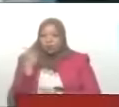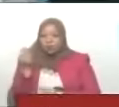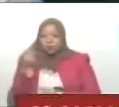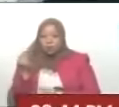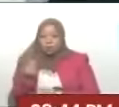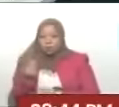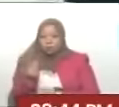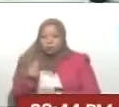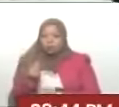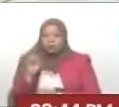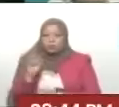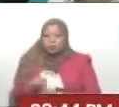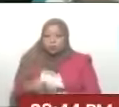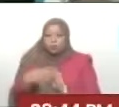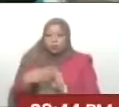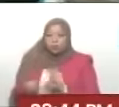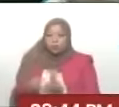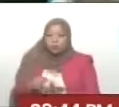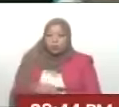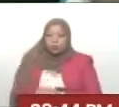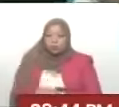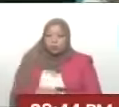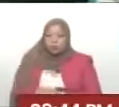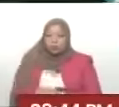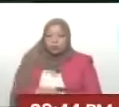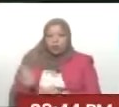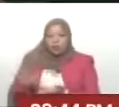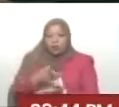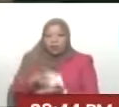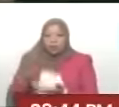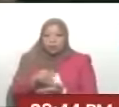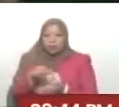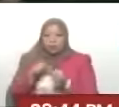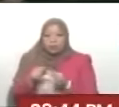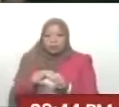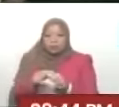¿verdad? Es en serio. Canta ahí como Mar Enrique.